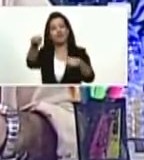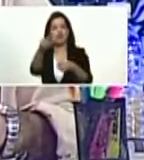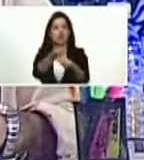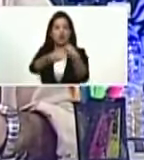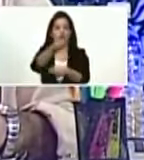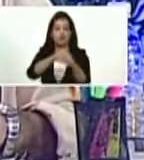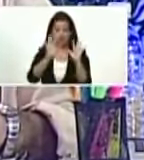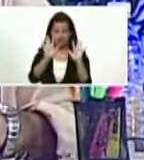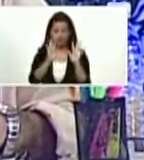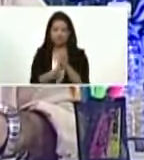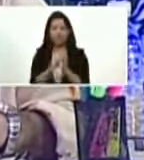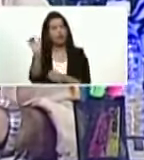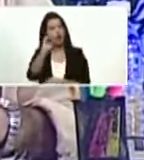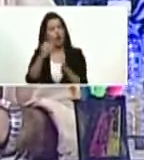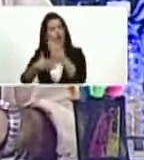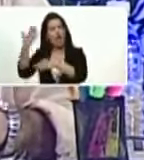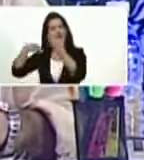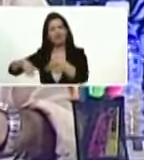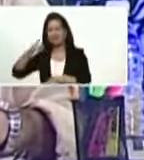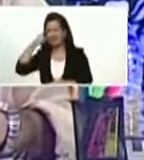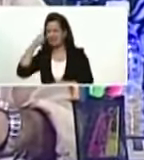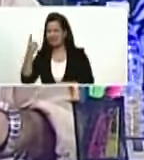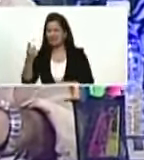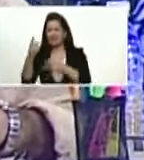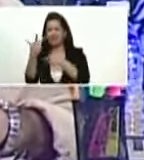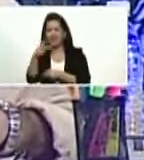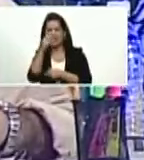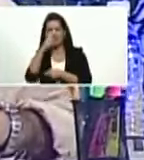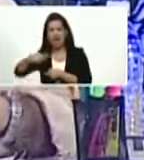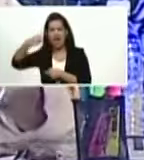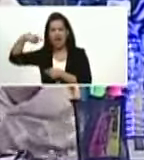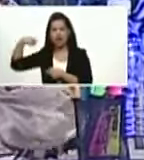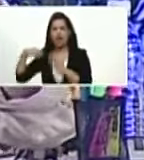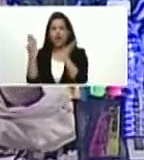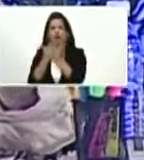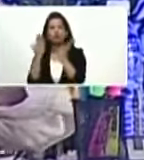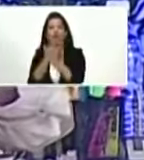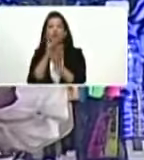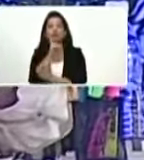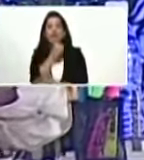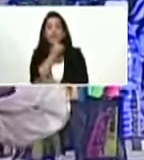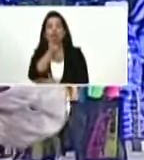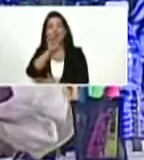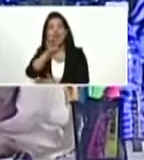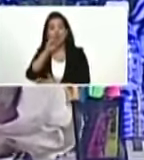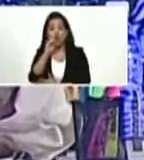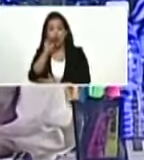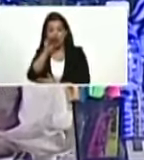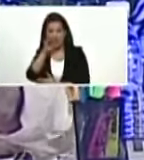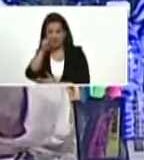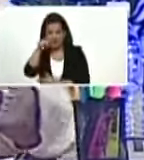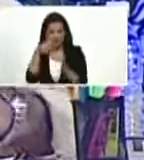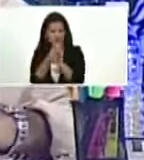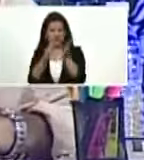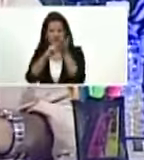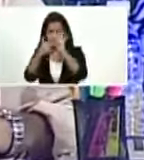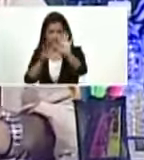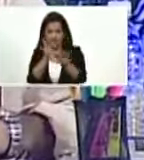Juan Arias, ¿te acuerdas que lo estudiábamos hace 30 años? El econometrismo, que es una